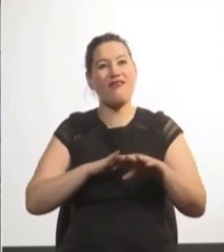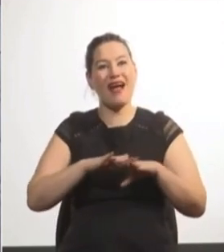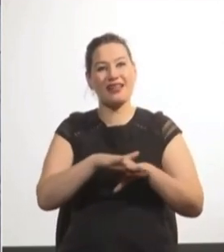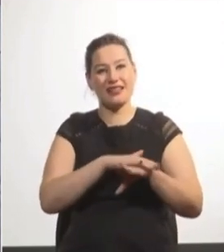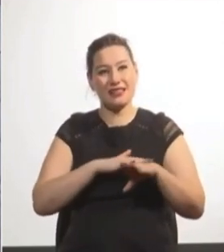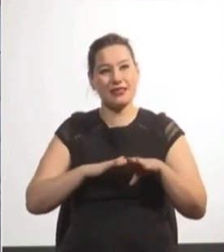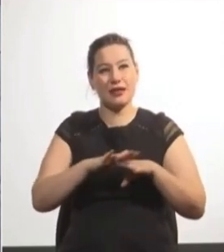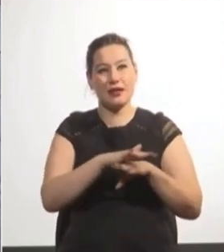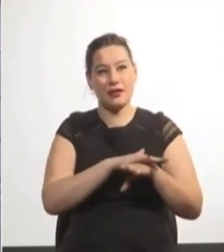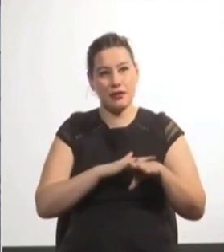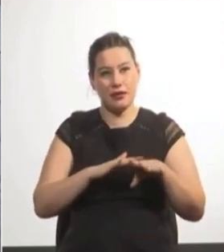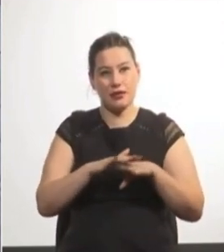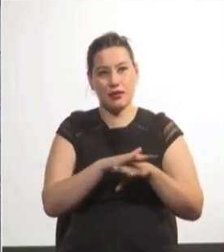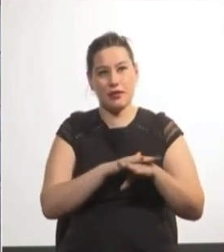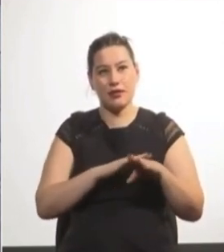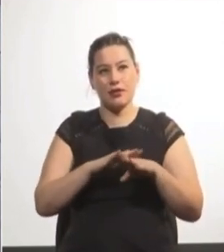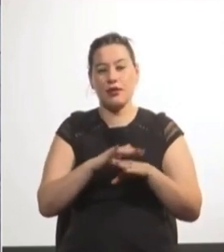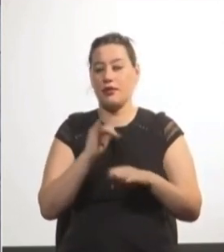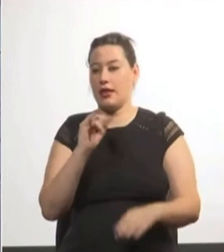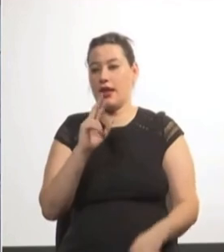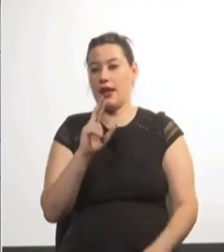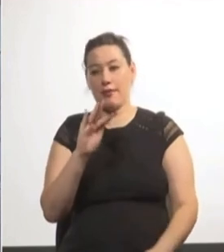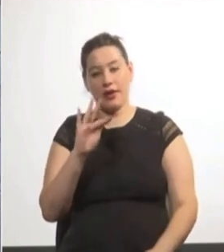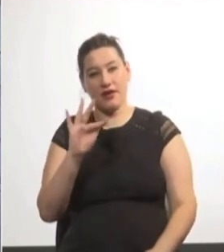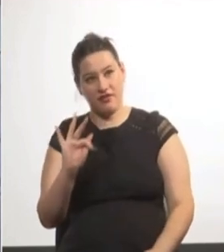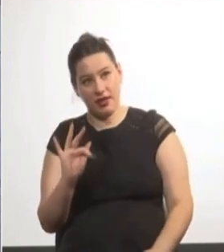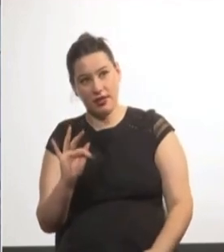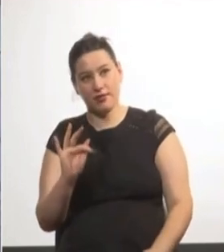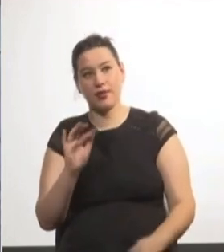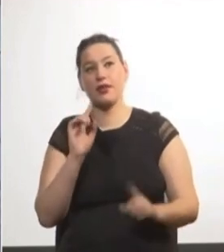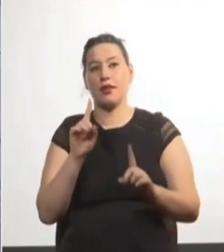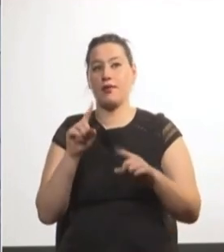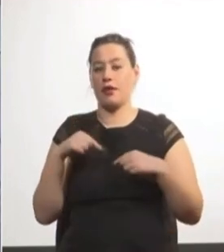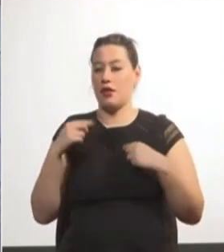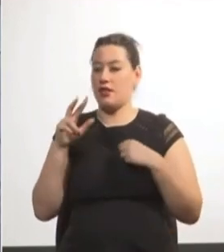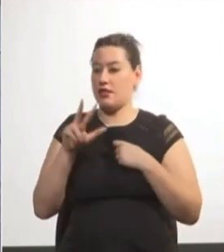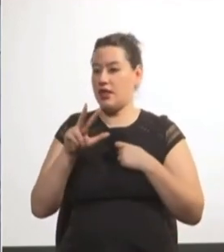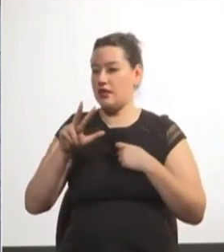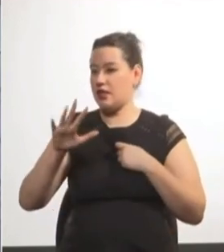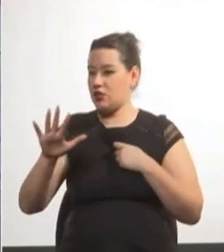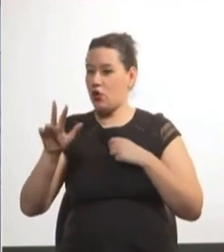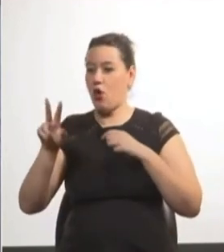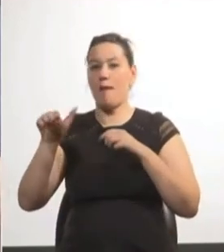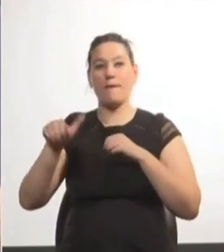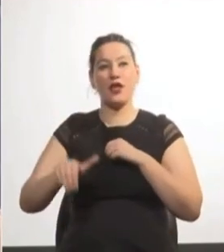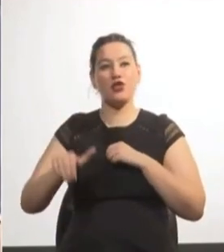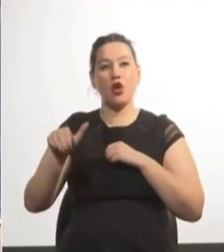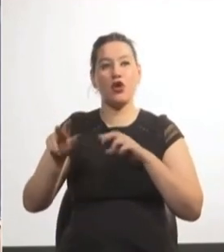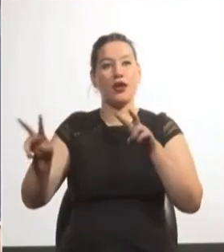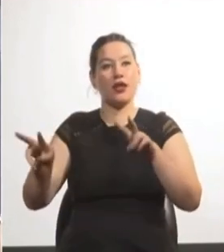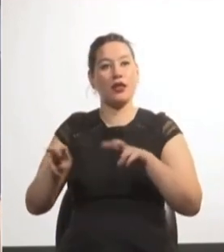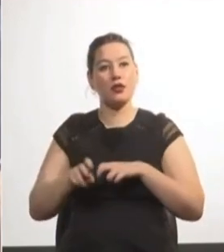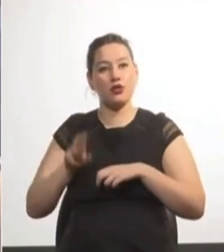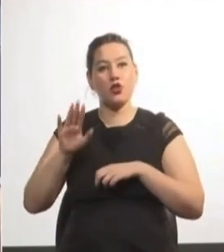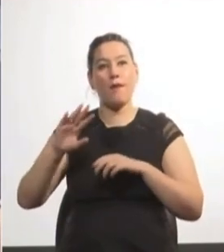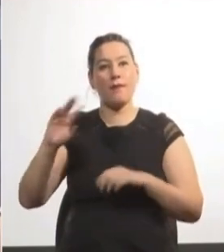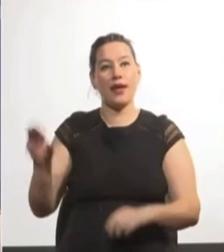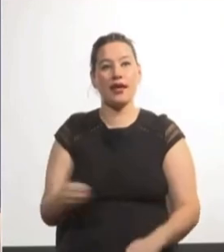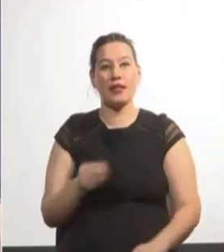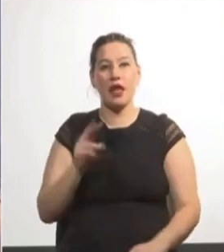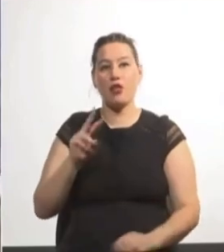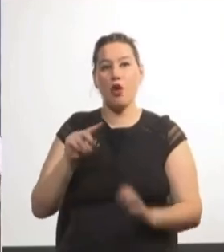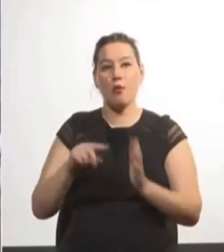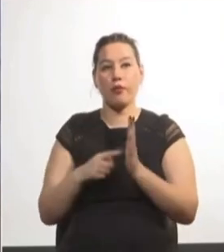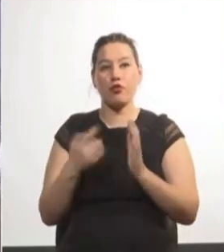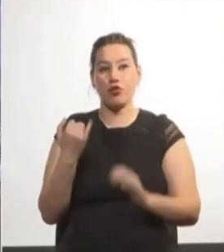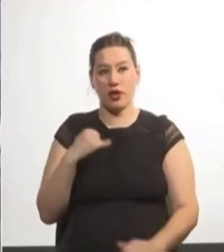cálculo del monto no imponible del IRPF, y unos 35 millones tienen que ver con la pérdida de los 2 puntos del